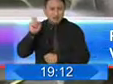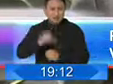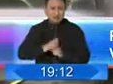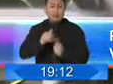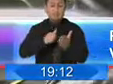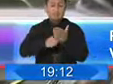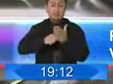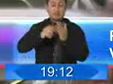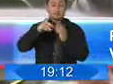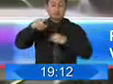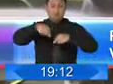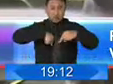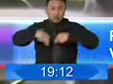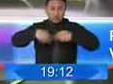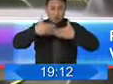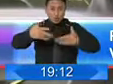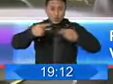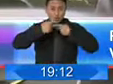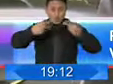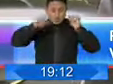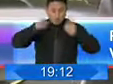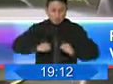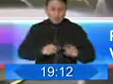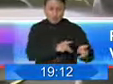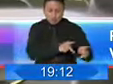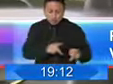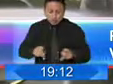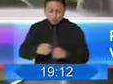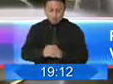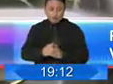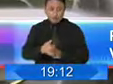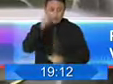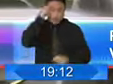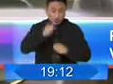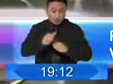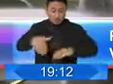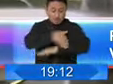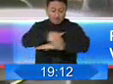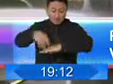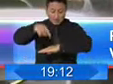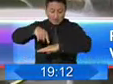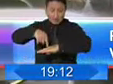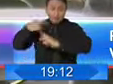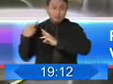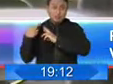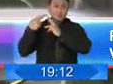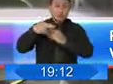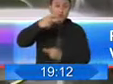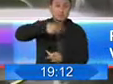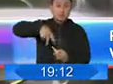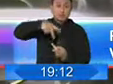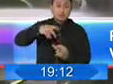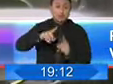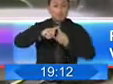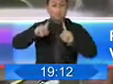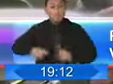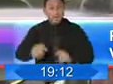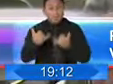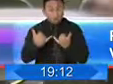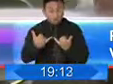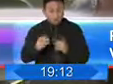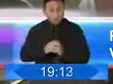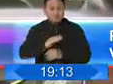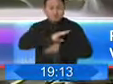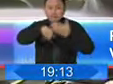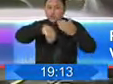Obras Públicas para una programación. Recordemos que hay vías también que son competencia de las prefecturas, pero en este caso estamos